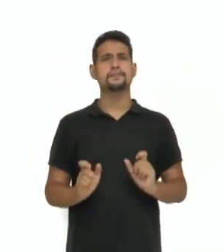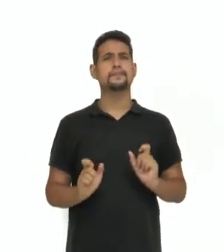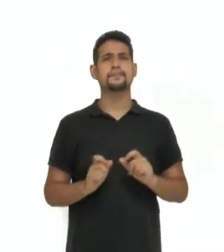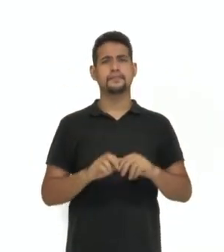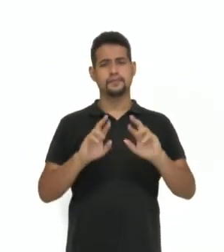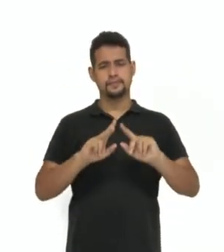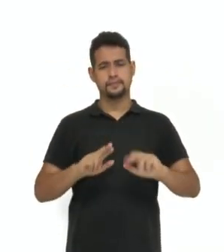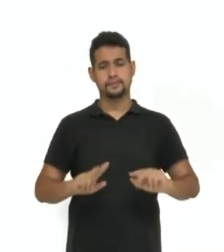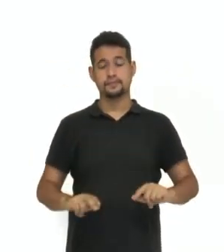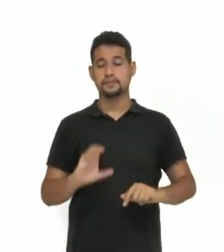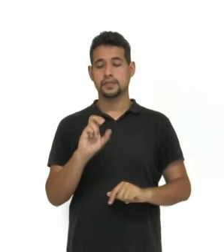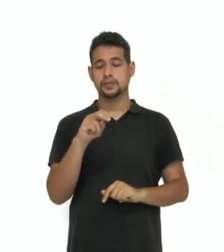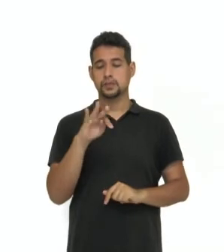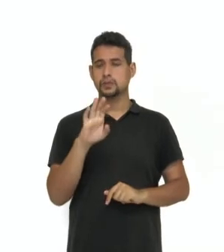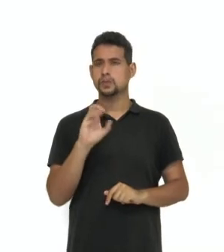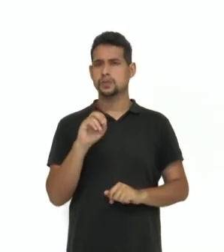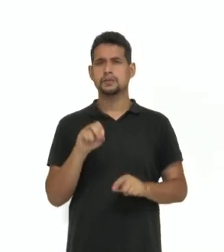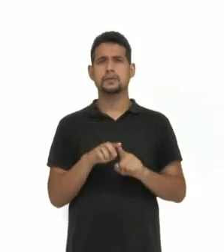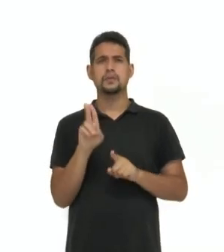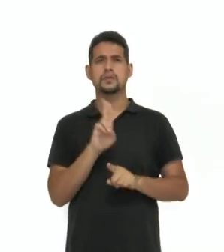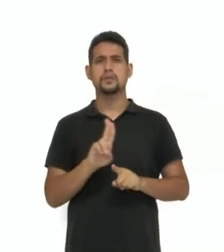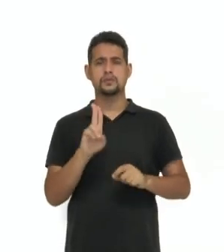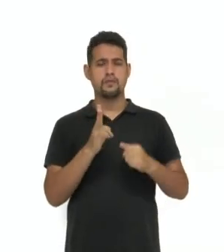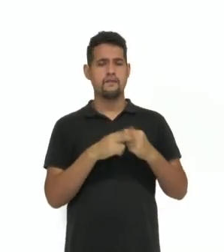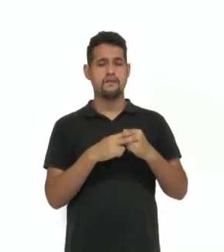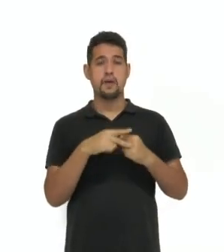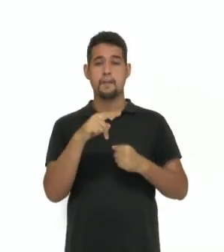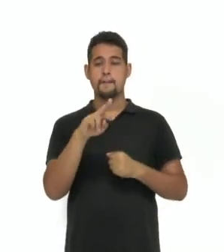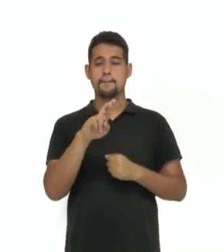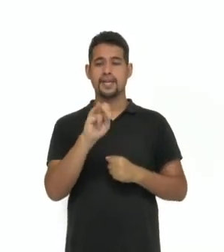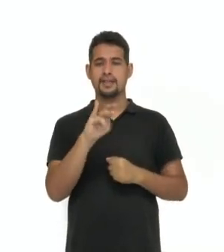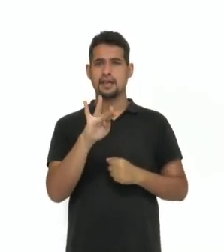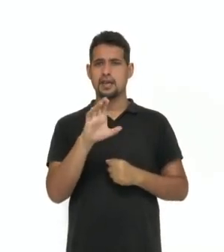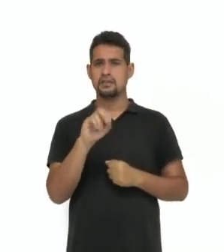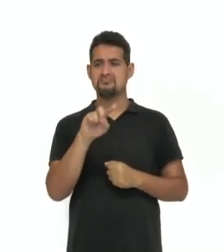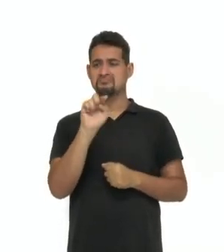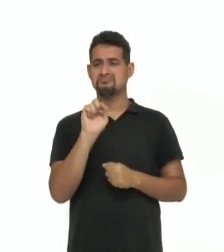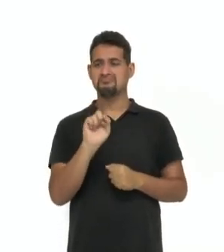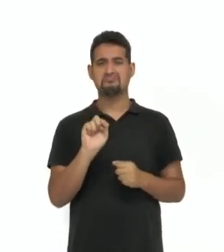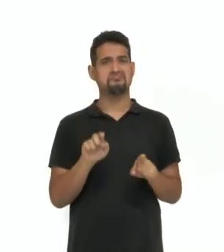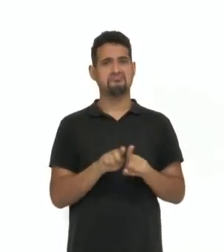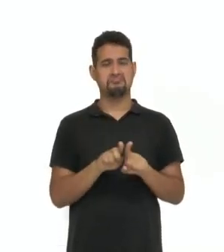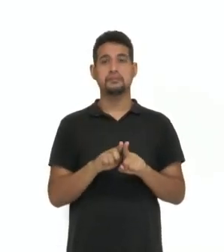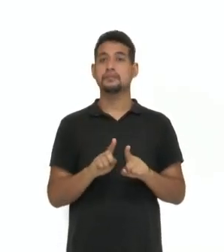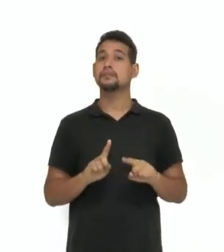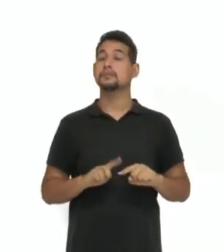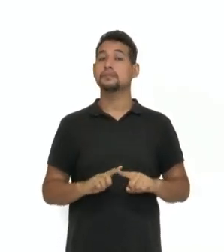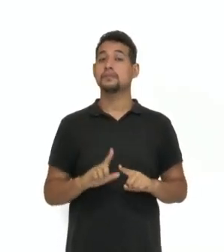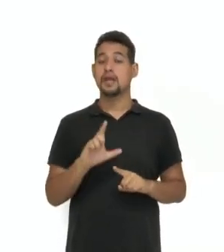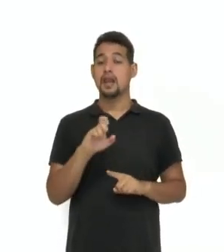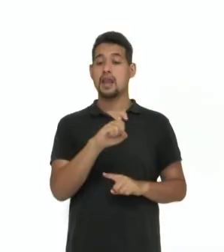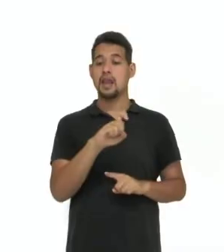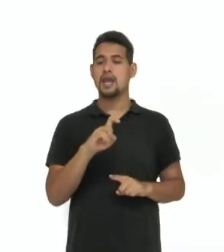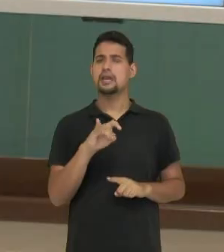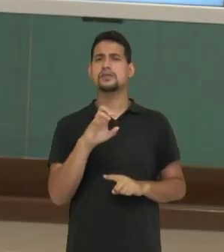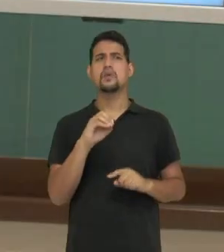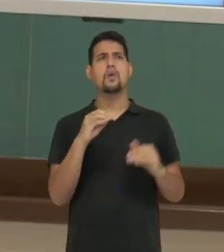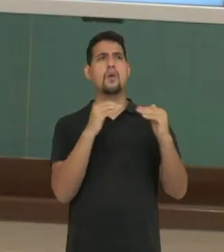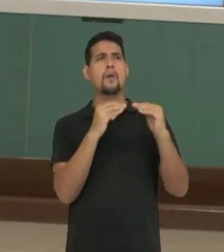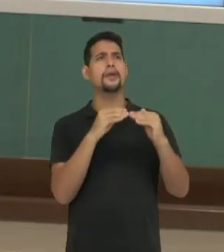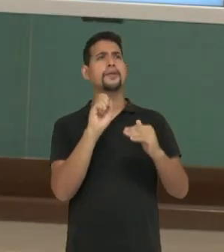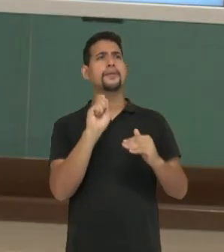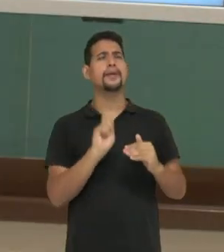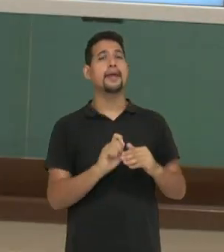gênero conto. Emprego dos verbos no pretérito indefinido do indicativo. Léxico relacionado